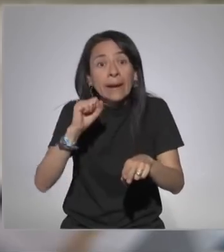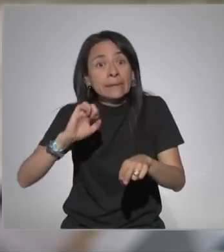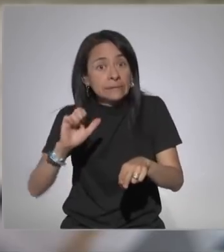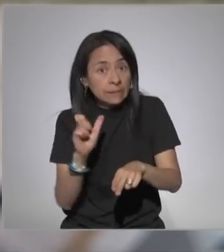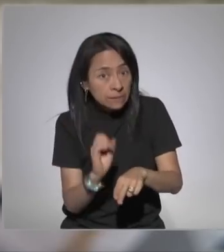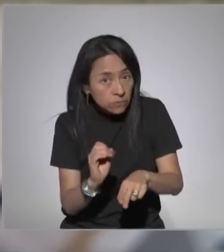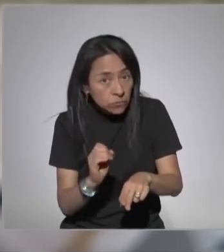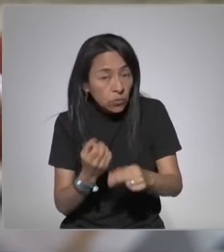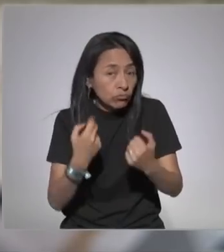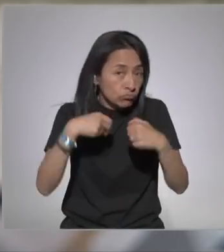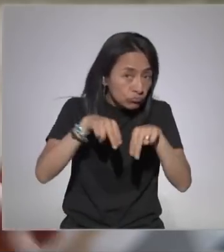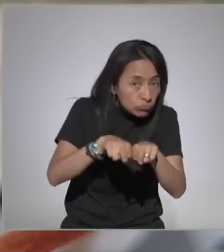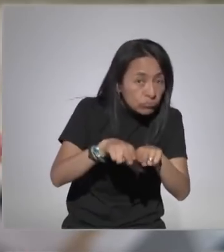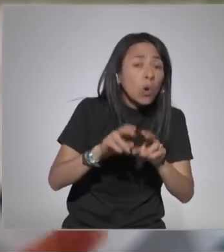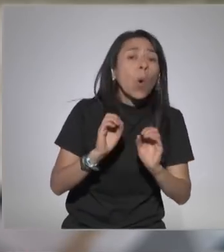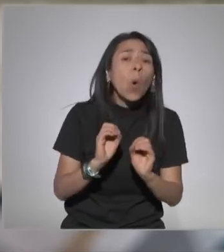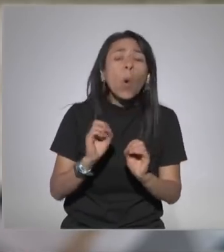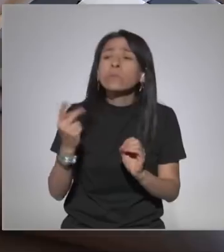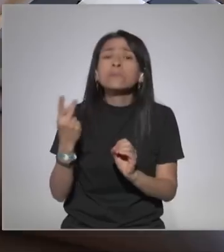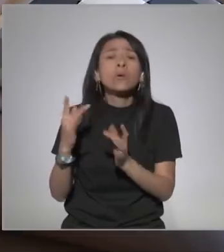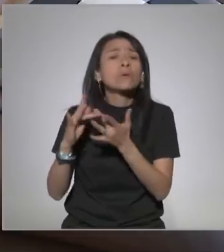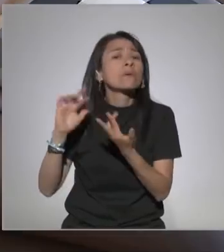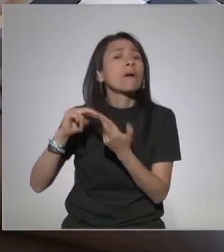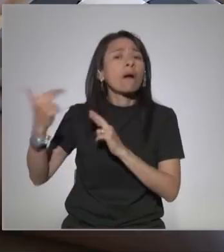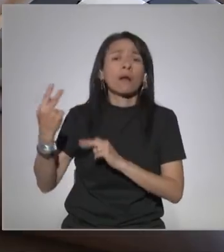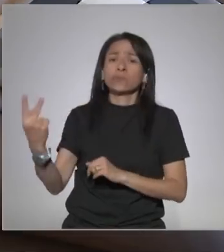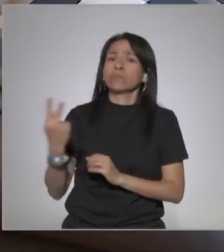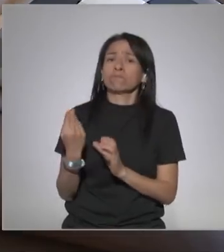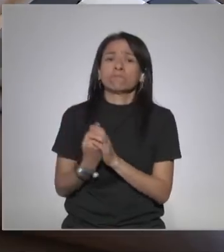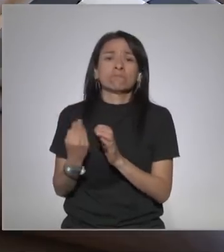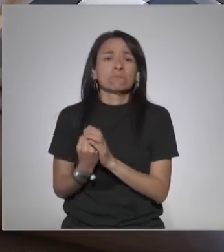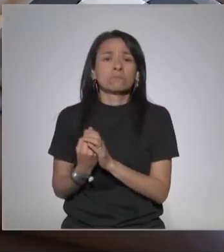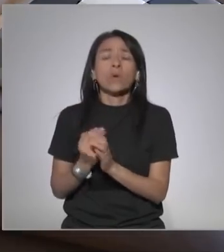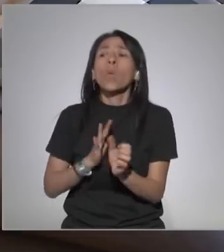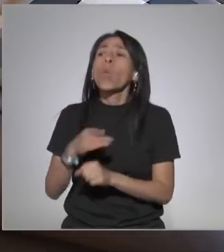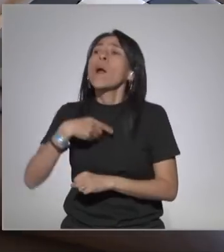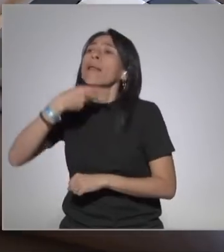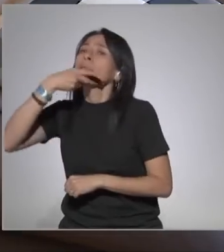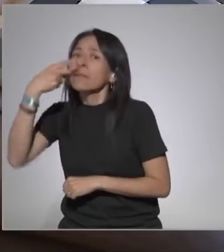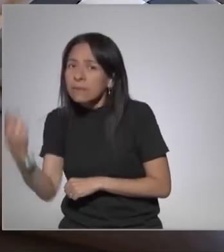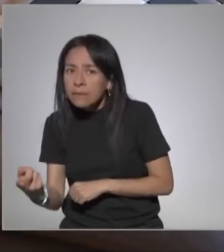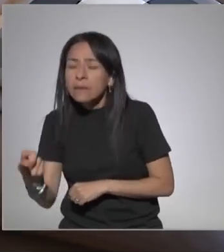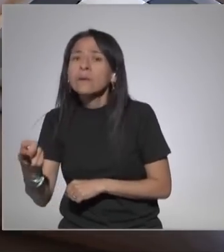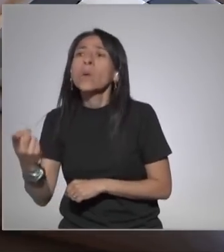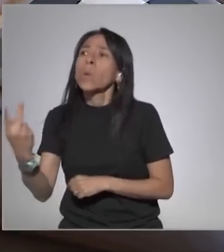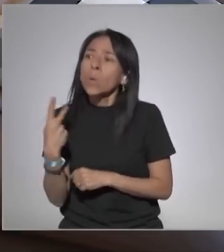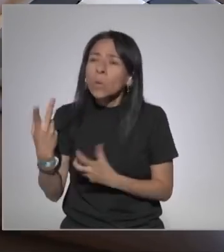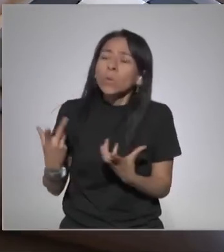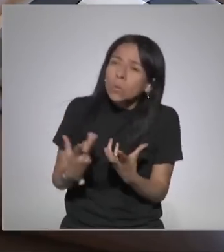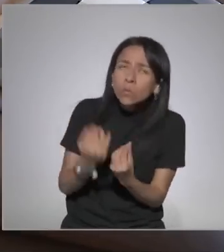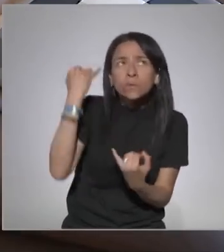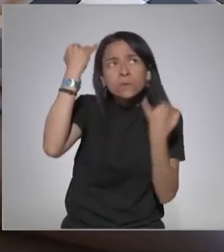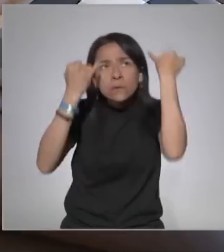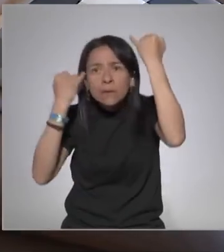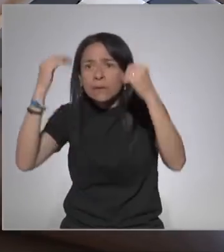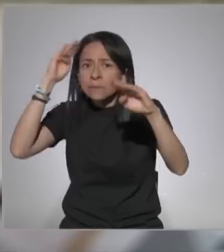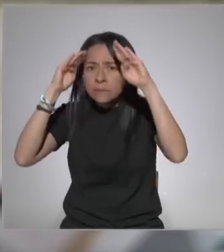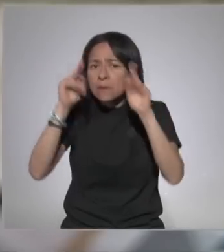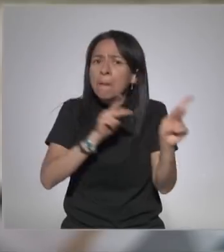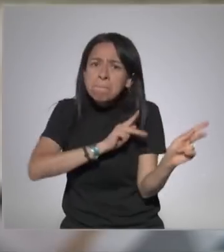como en lo íntimo de la relación, de lo que se dice, de cómo hacen planes juntos, de la